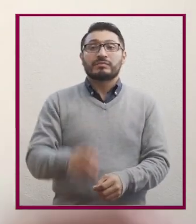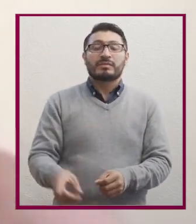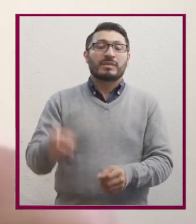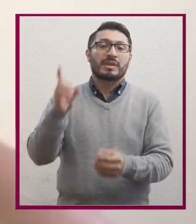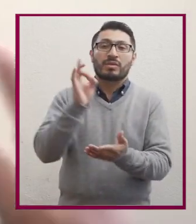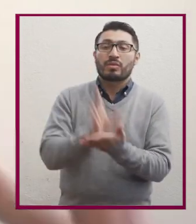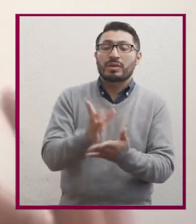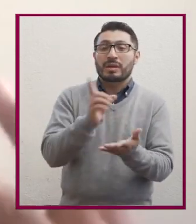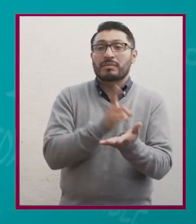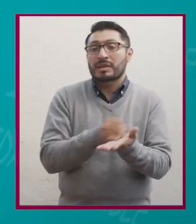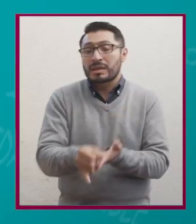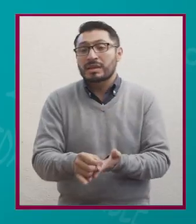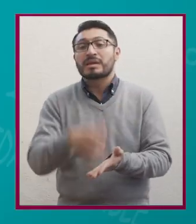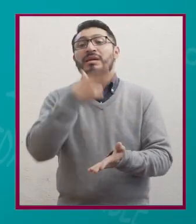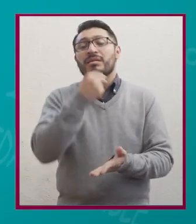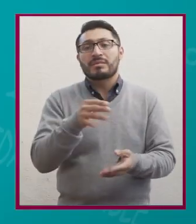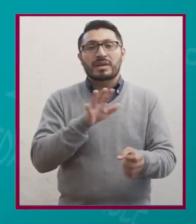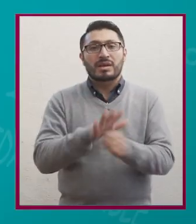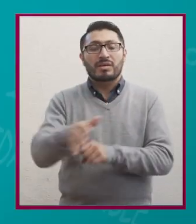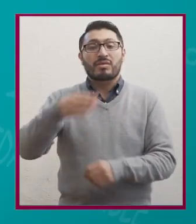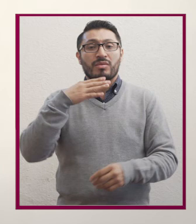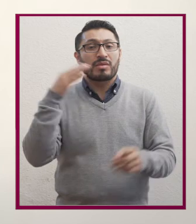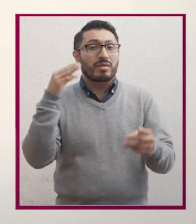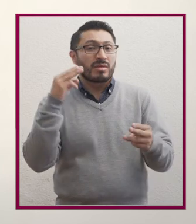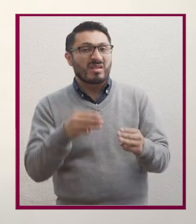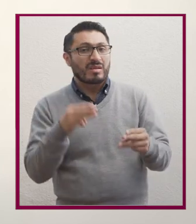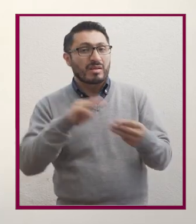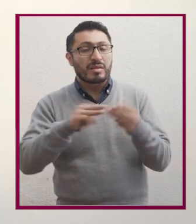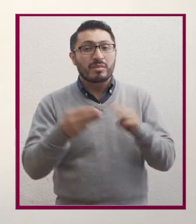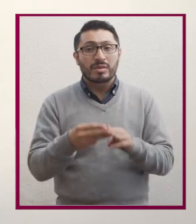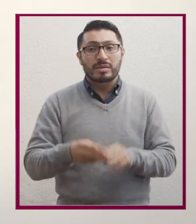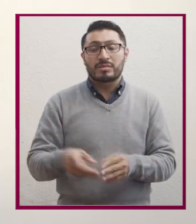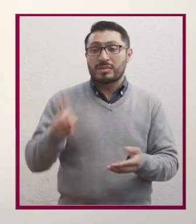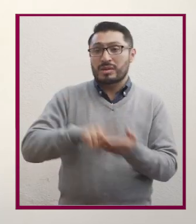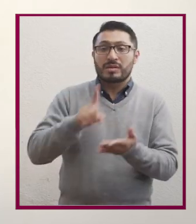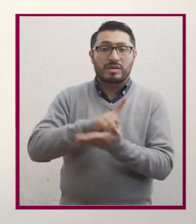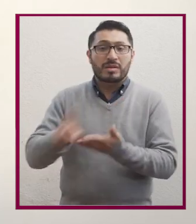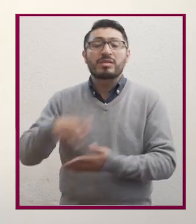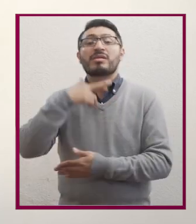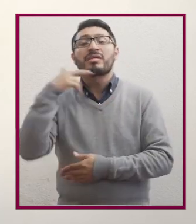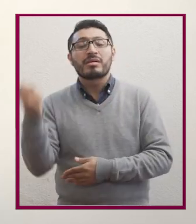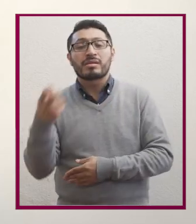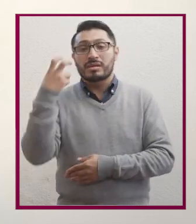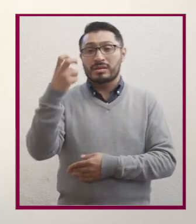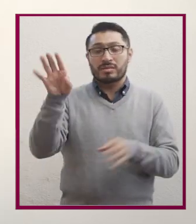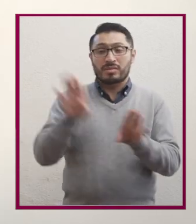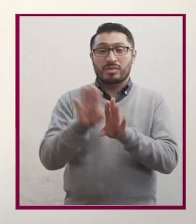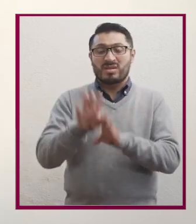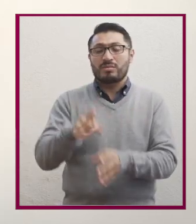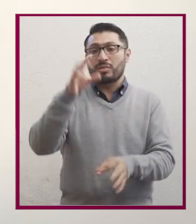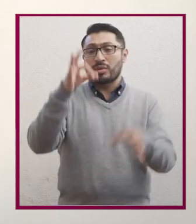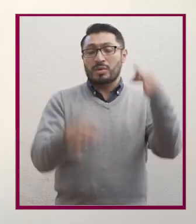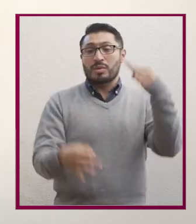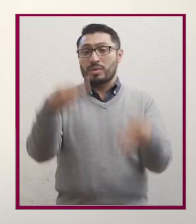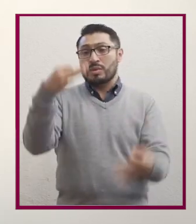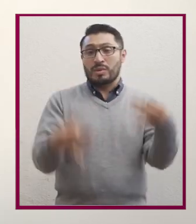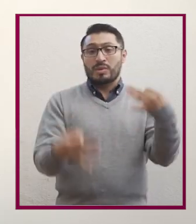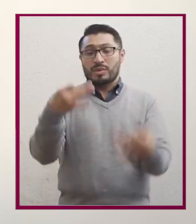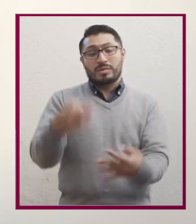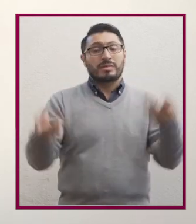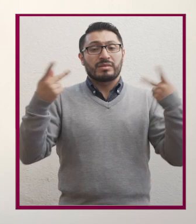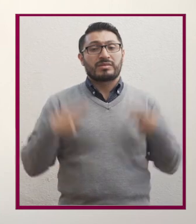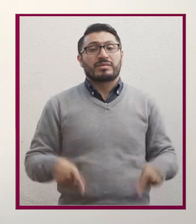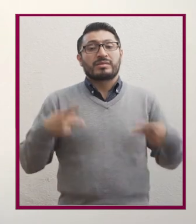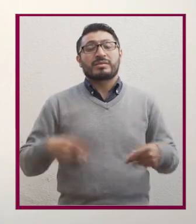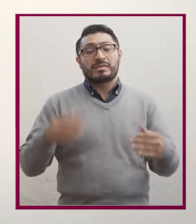de un hombre. ¿Con qué justificación? Dentro del derecho romano, la capacidad jurídica de las